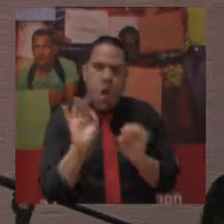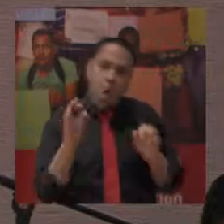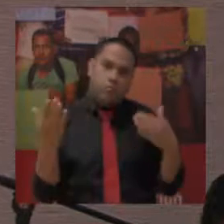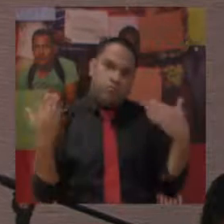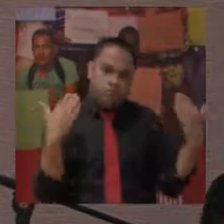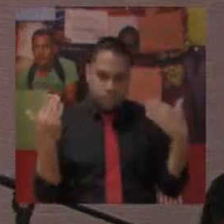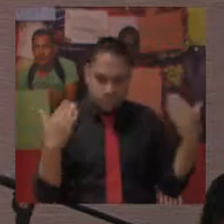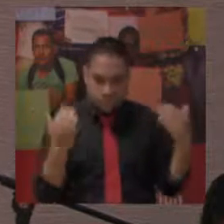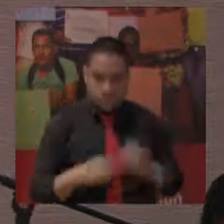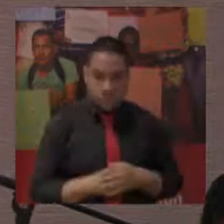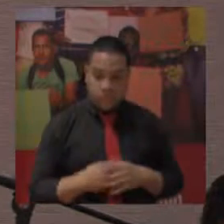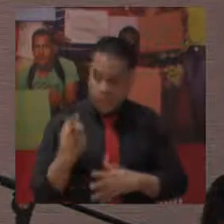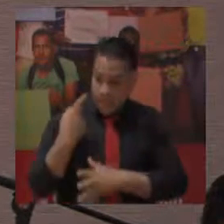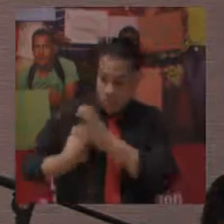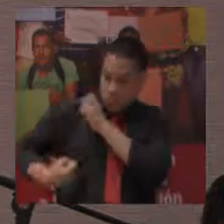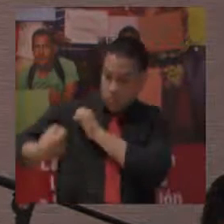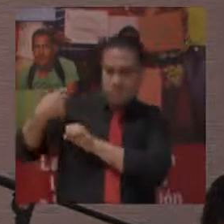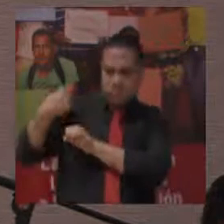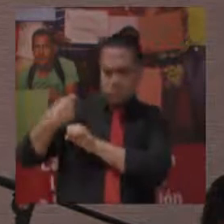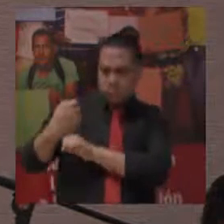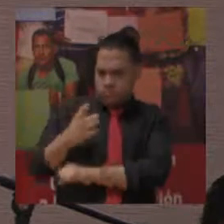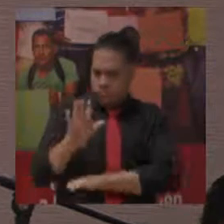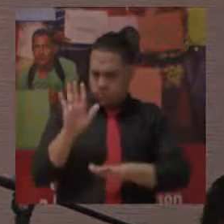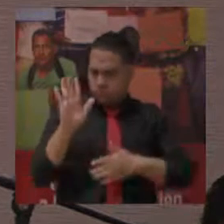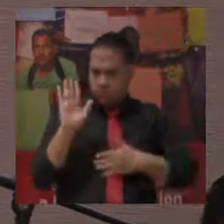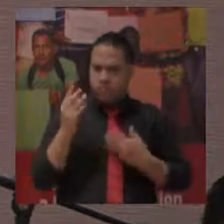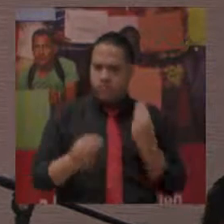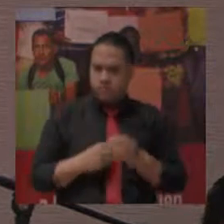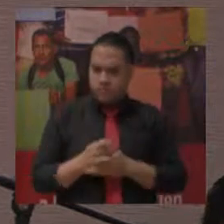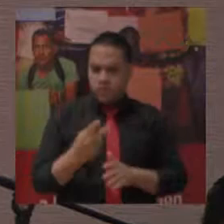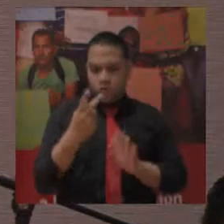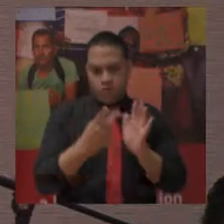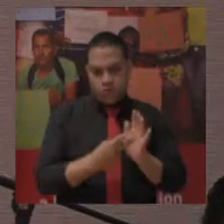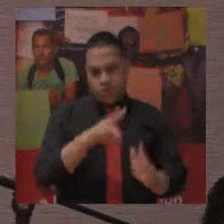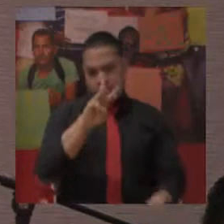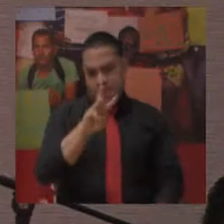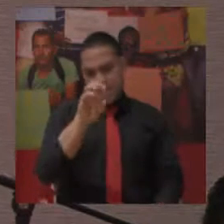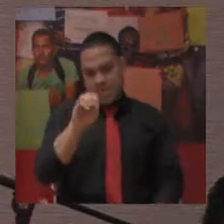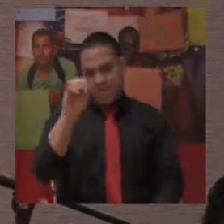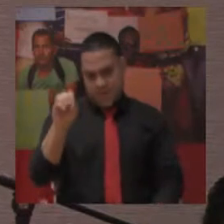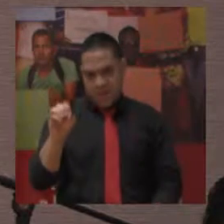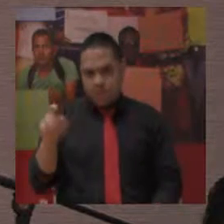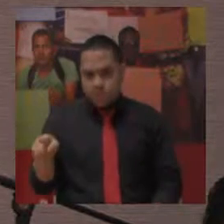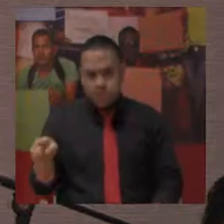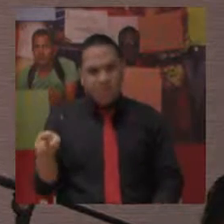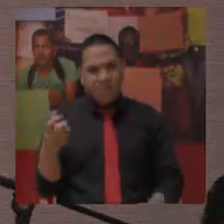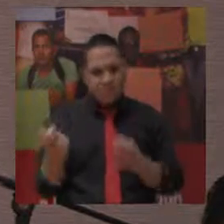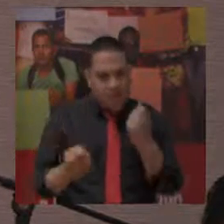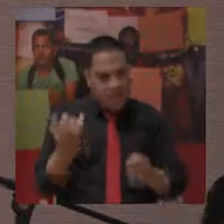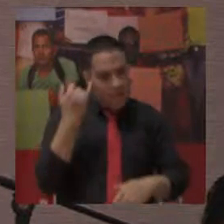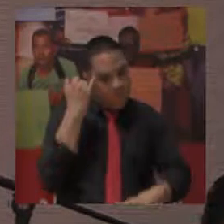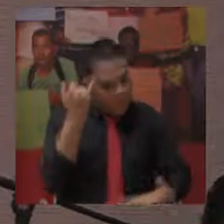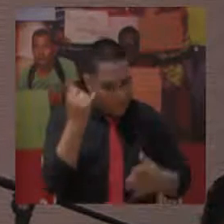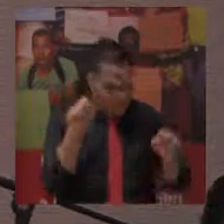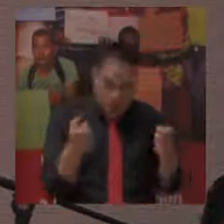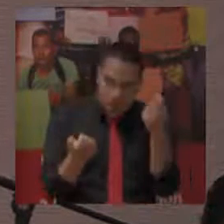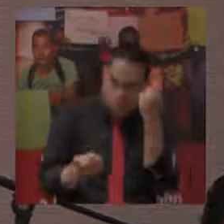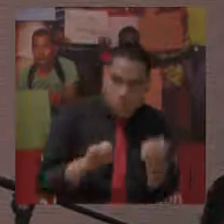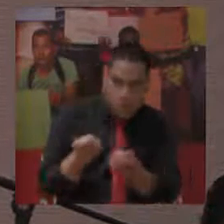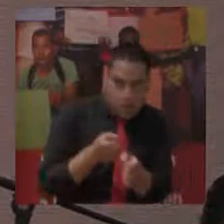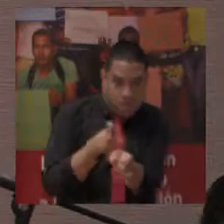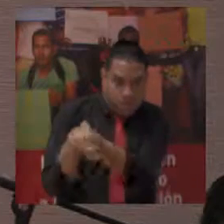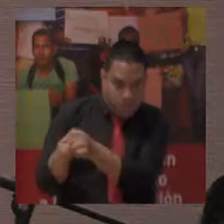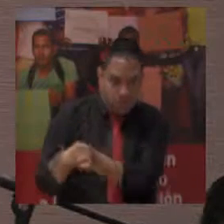Nos propusimos el año pasado desembolsar 2.300 unidades de negocio aproximadamente. Desembolsamos un poco más